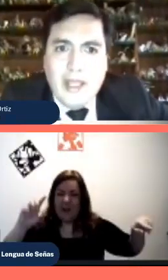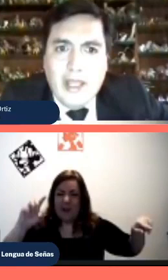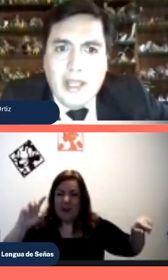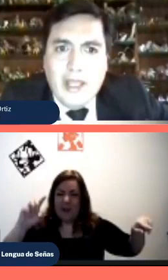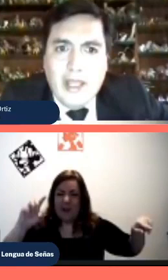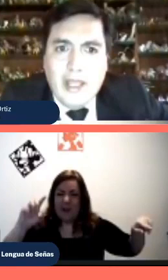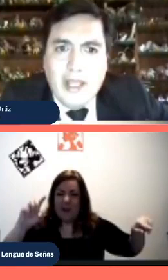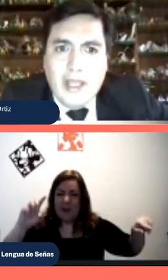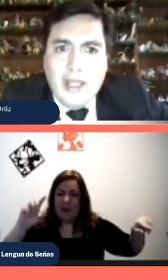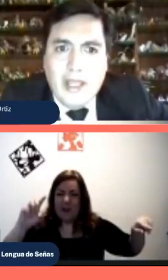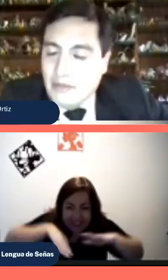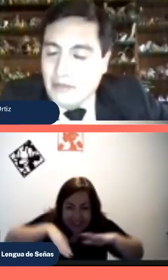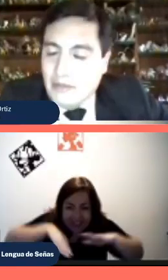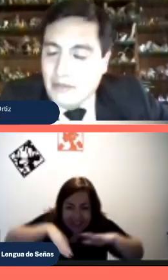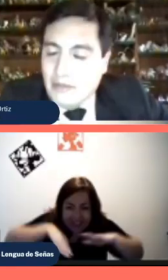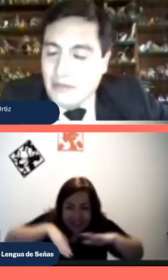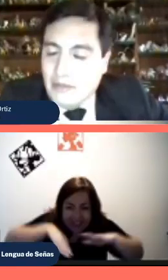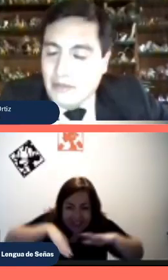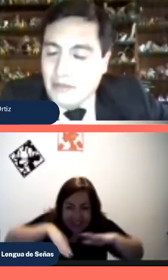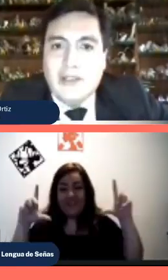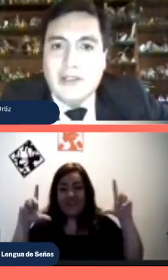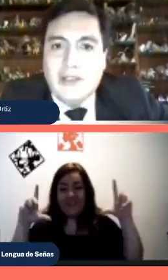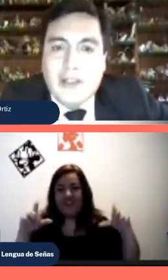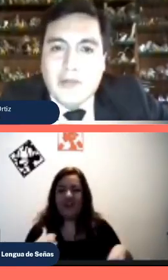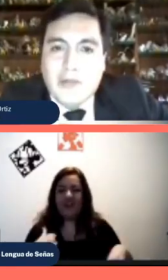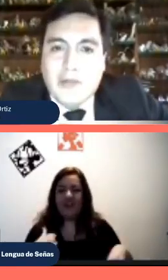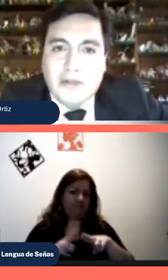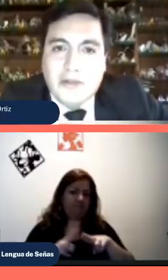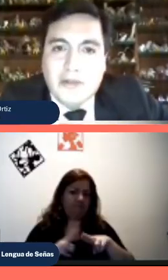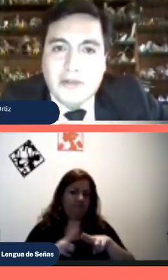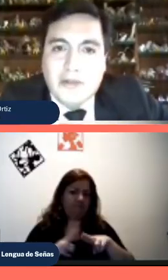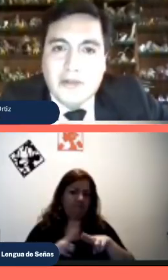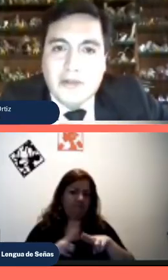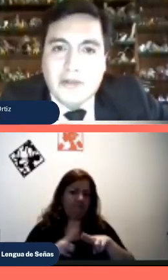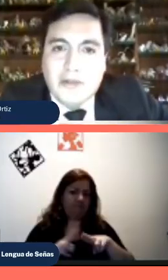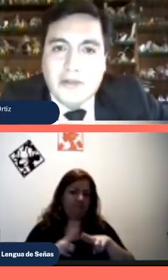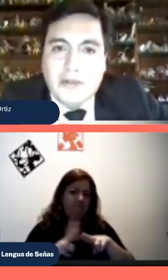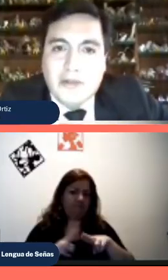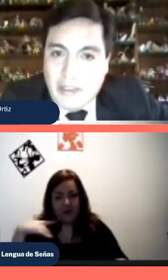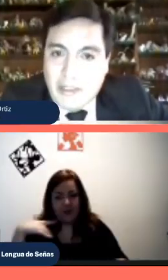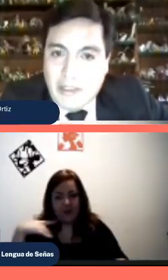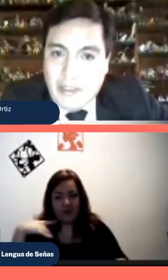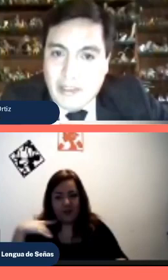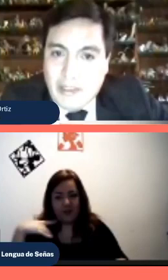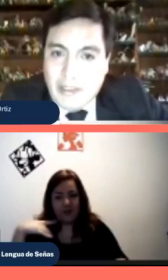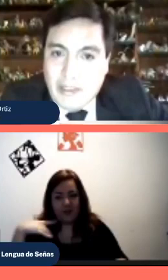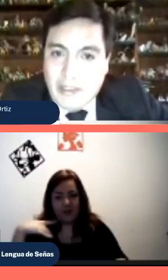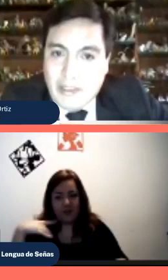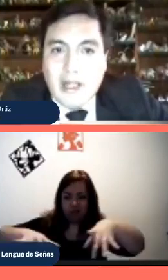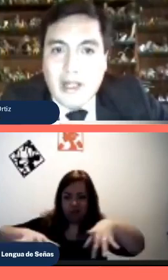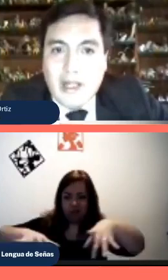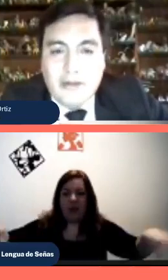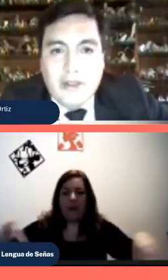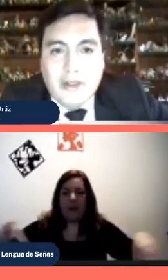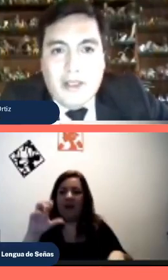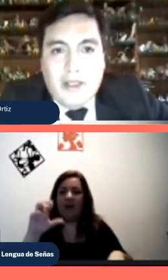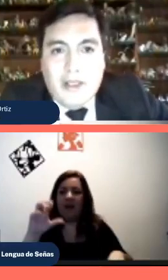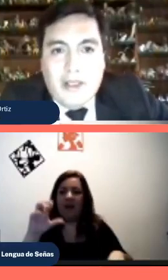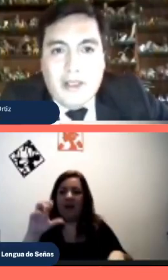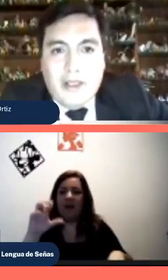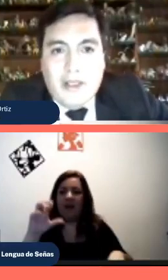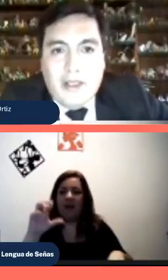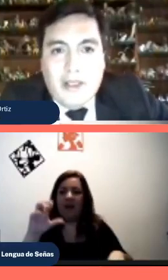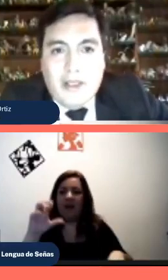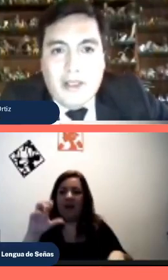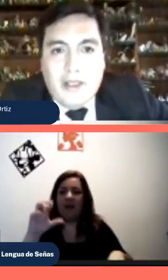Ellos están realizando una labor muy importante de divulgación del patrimonio paleontológico de la región,